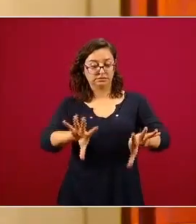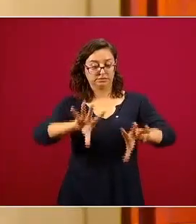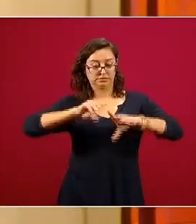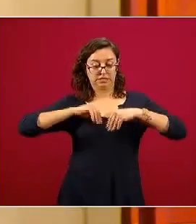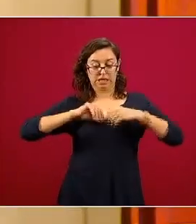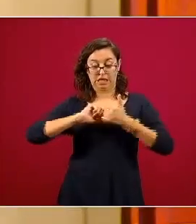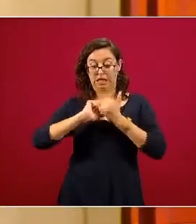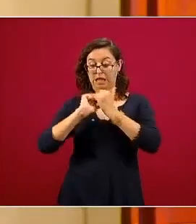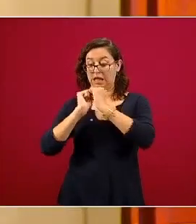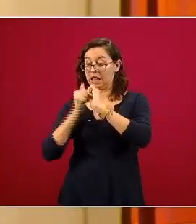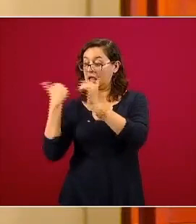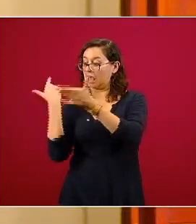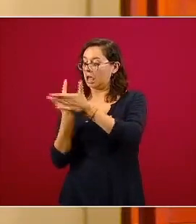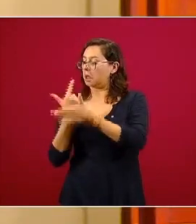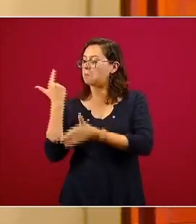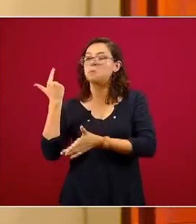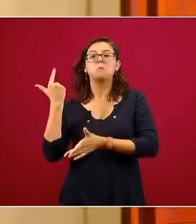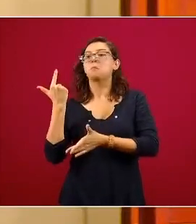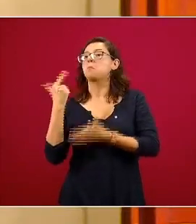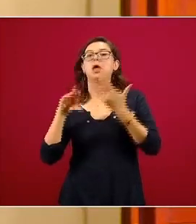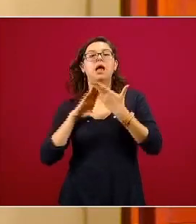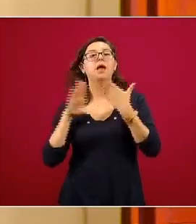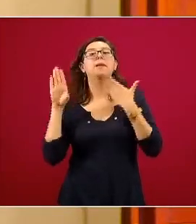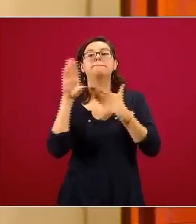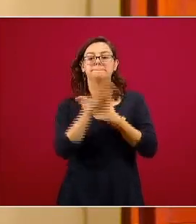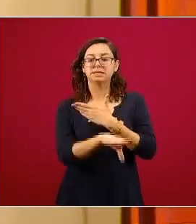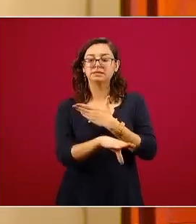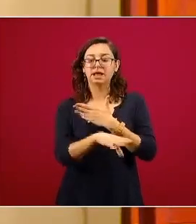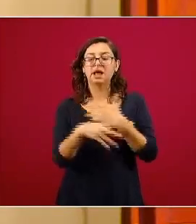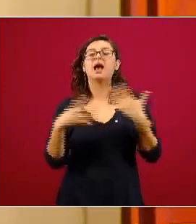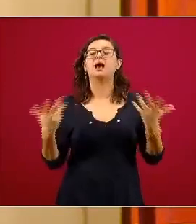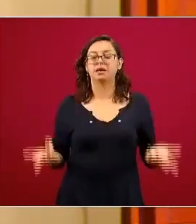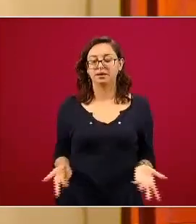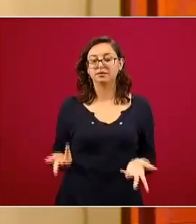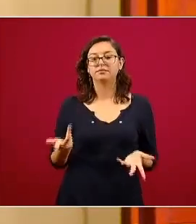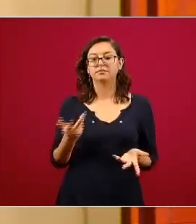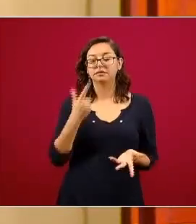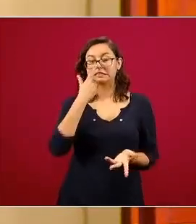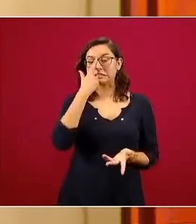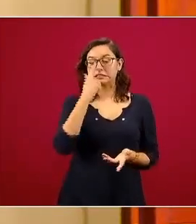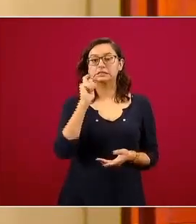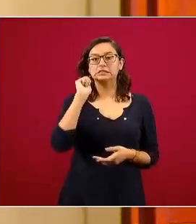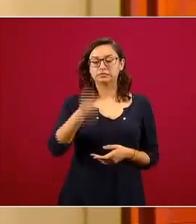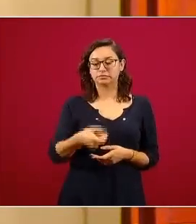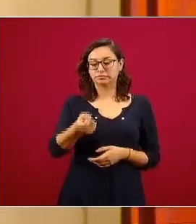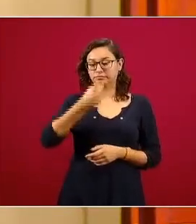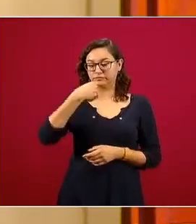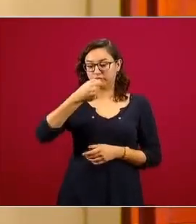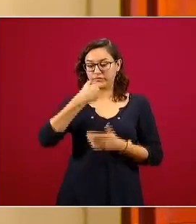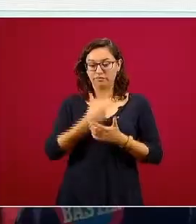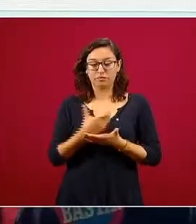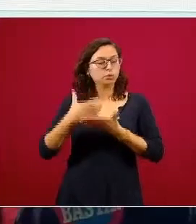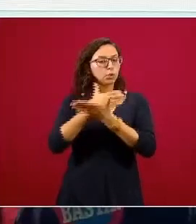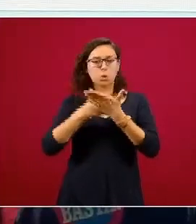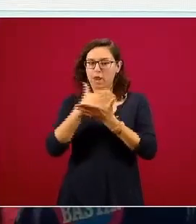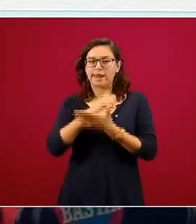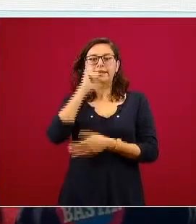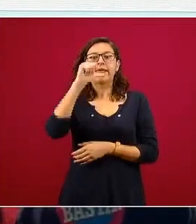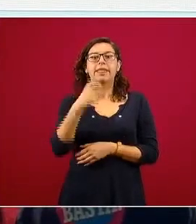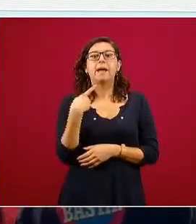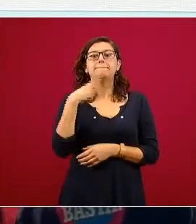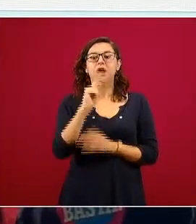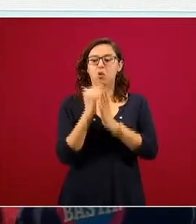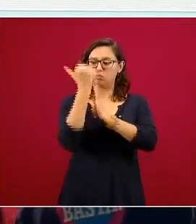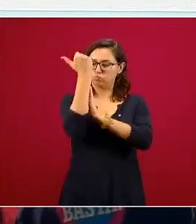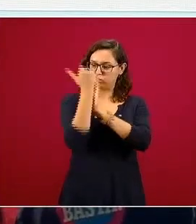alto riesgo de progresar a una enfermedad grave. Y entonces, si puedo prevenir la progresión, ese sería